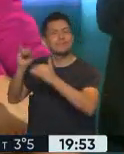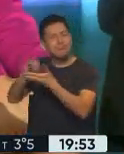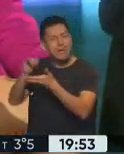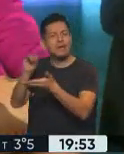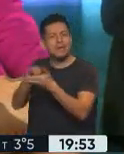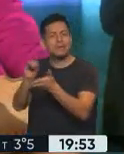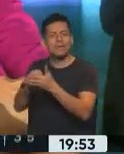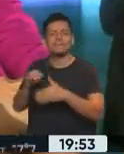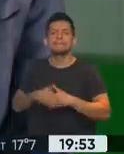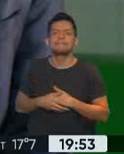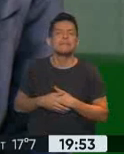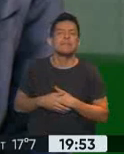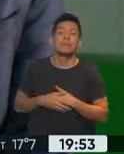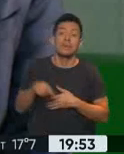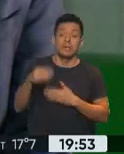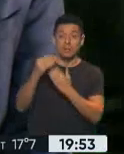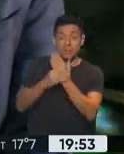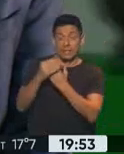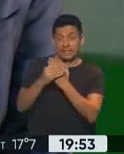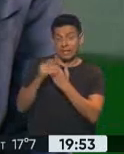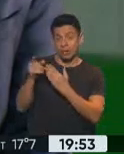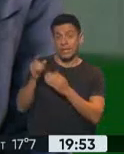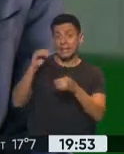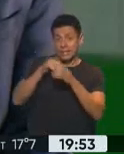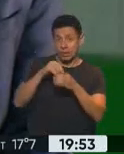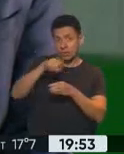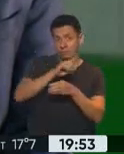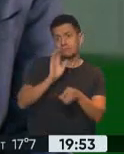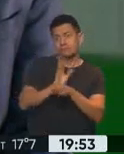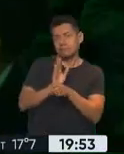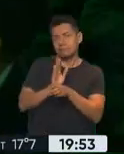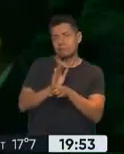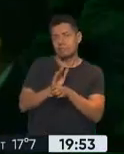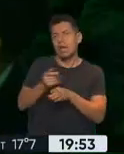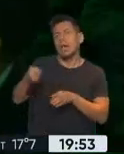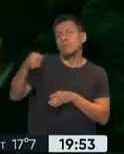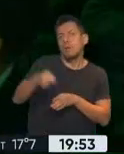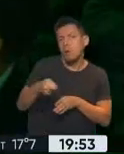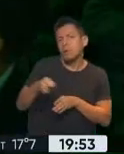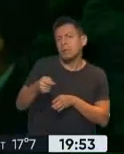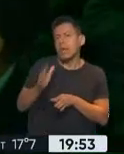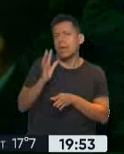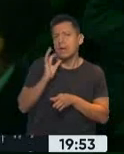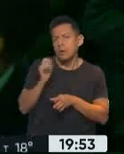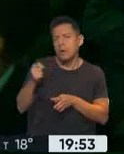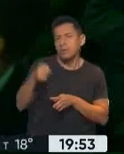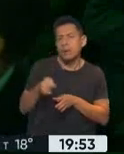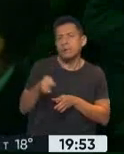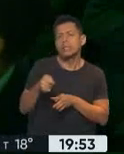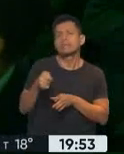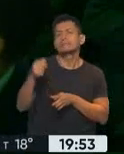promocionando. Para nosotros, desde el Ministerio del Interior, es un pequeño aporte a la